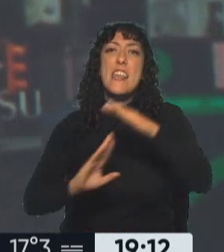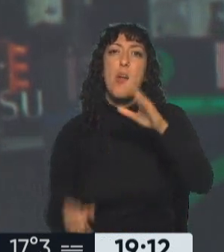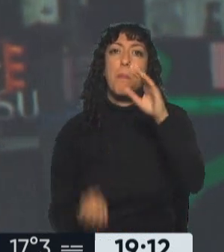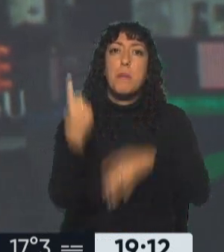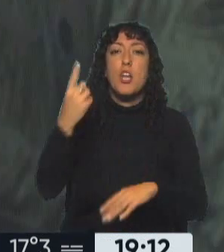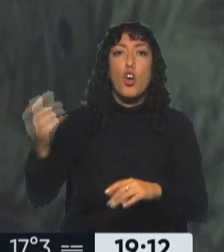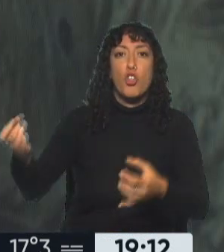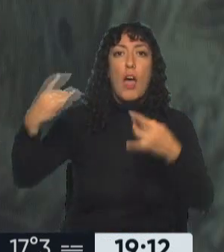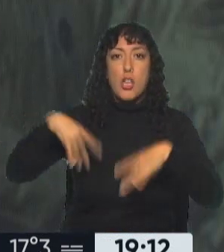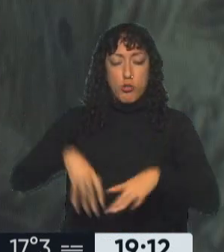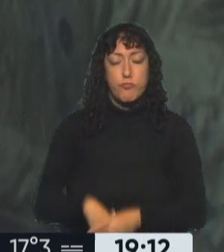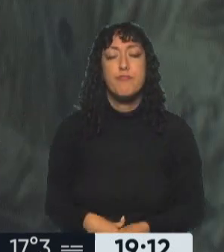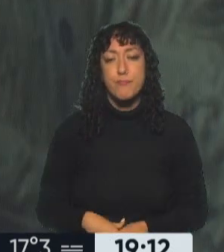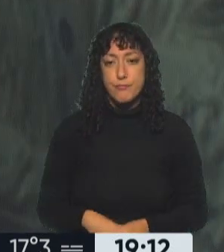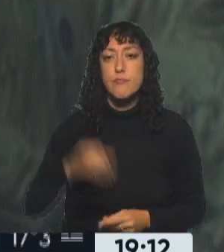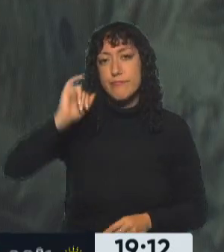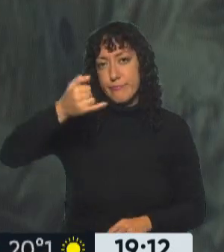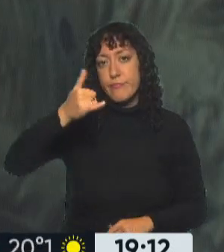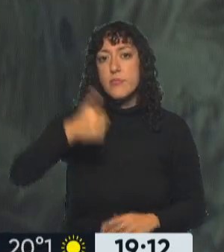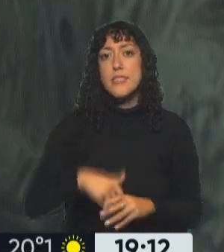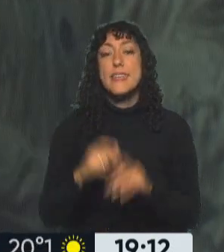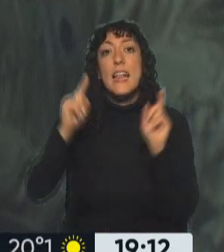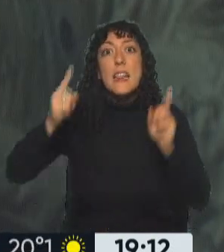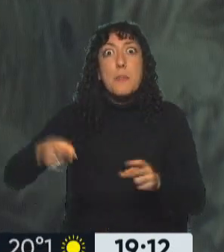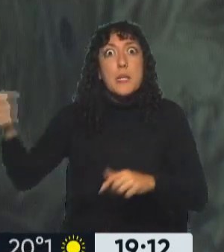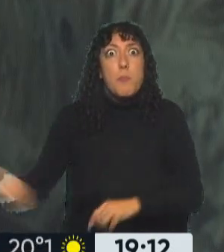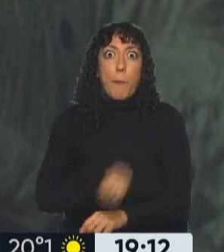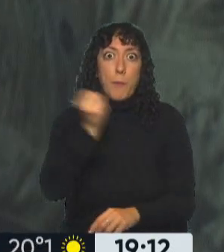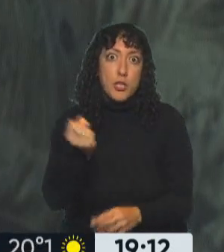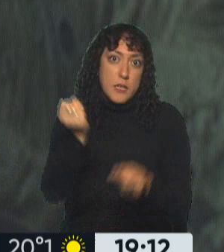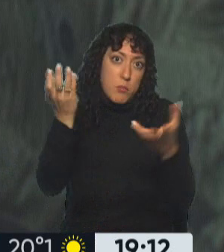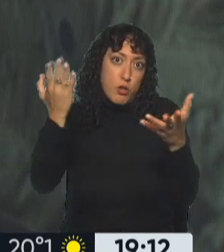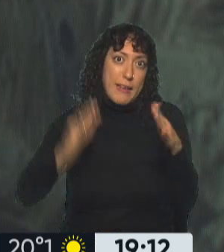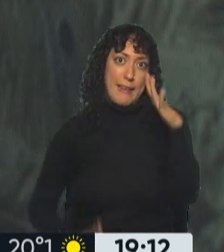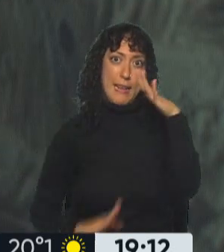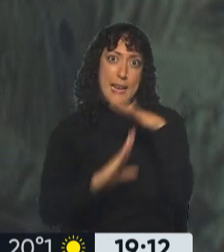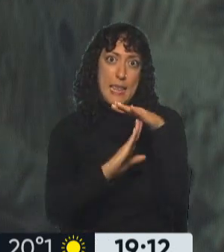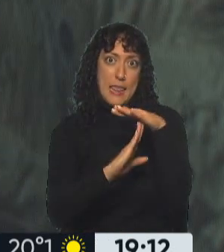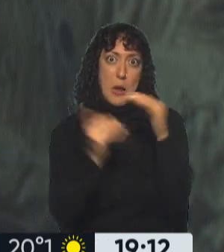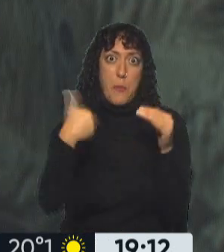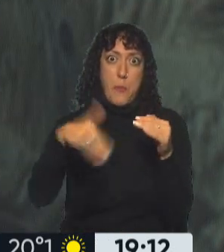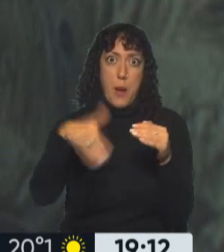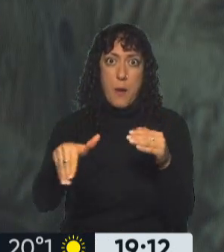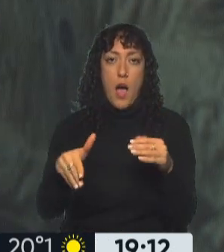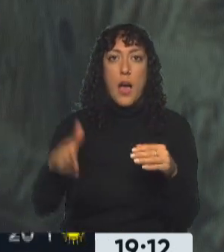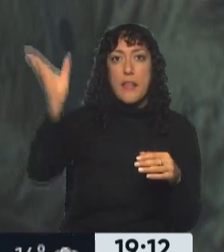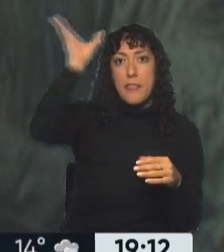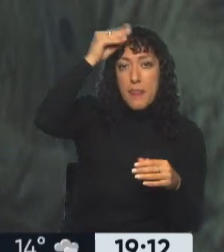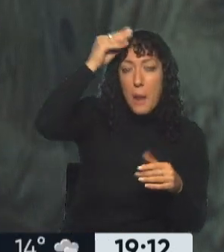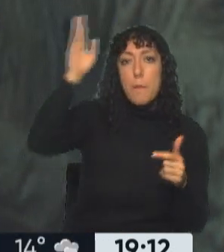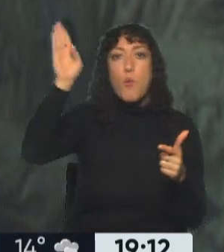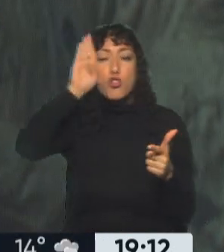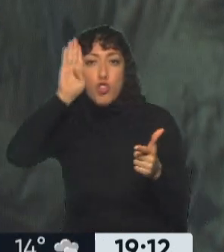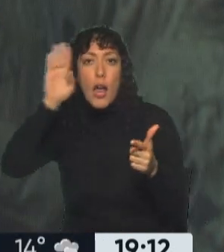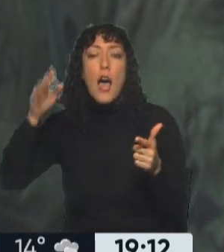referente. Sí, fue uno de los primeros, sí. Pero además, Diana, fue muy relevante porque era uno de los mandatarios que se sumaba junto a Trump con Bolsonaro, que